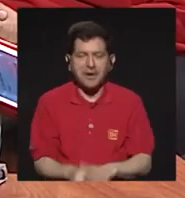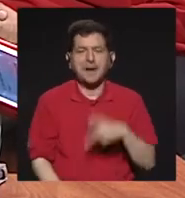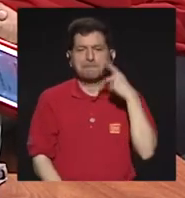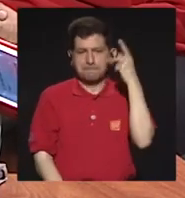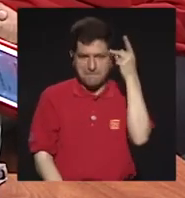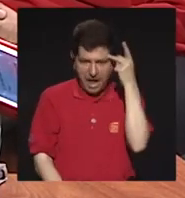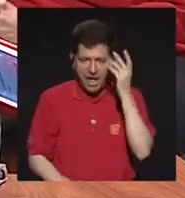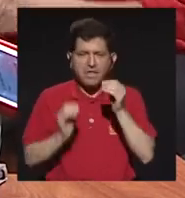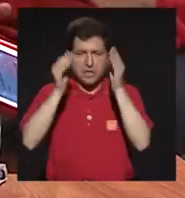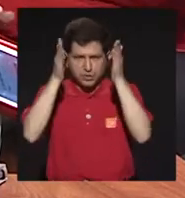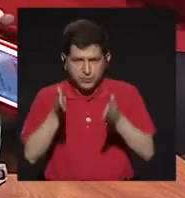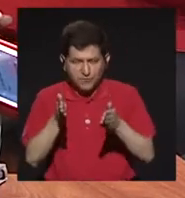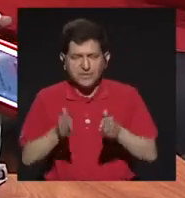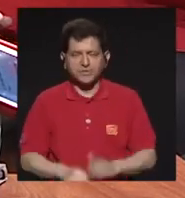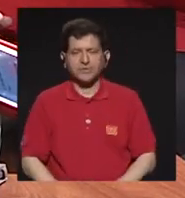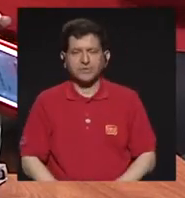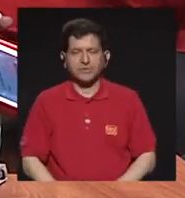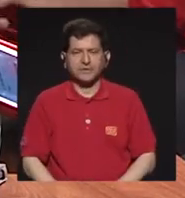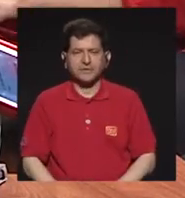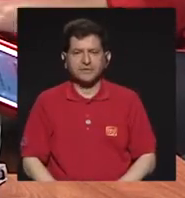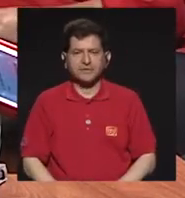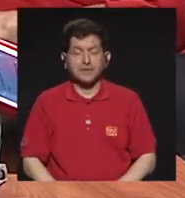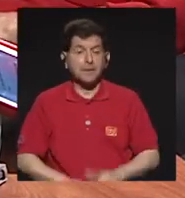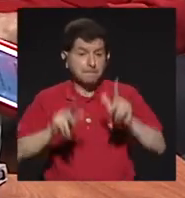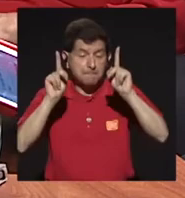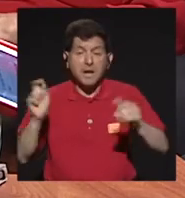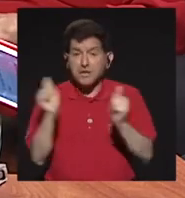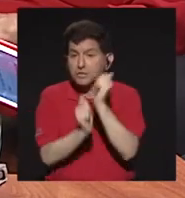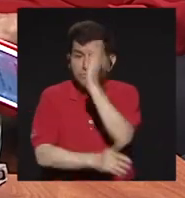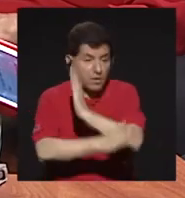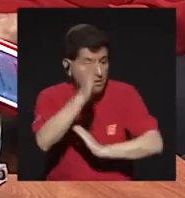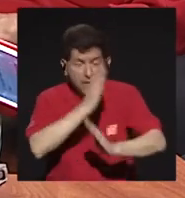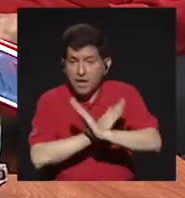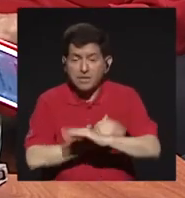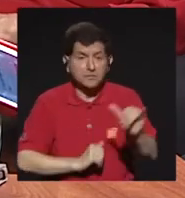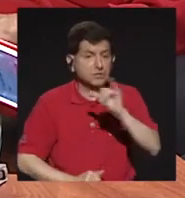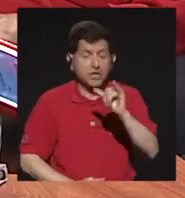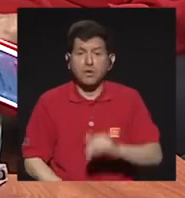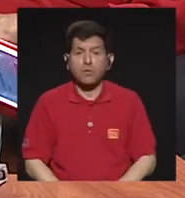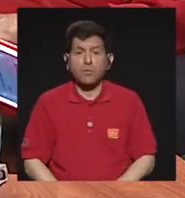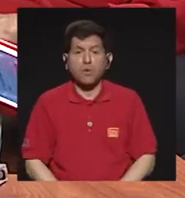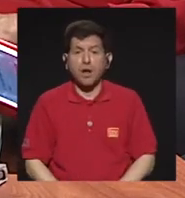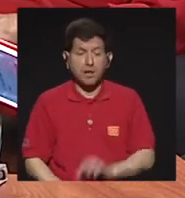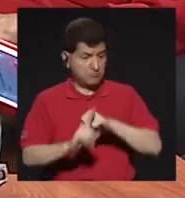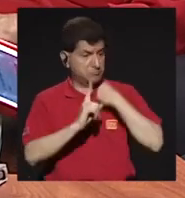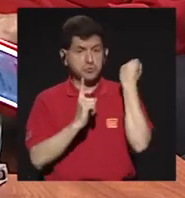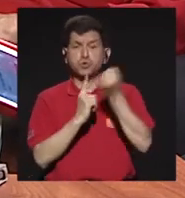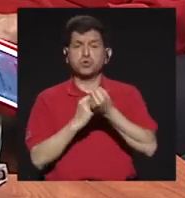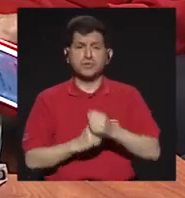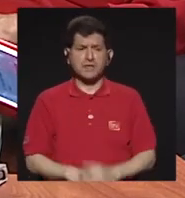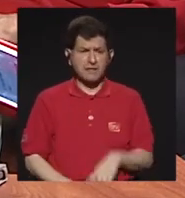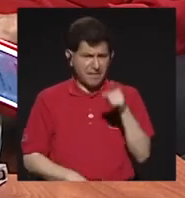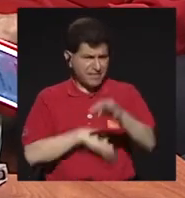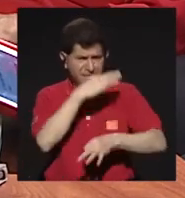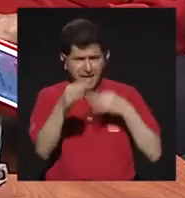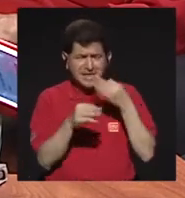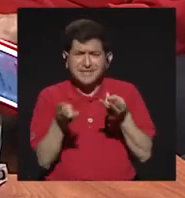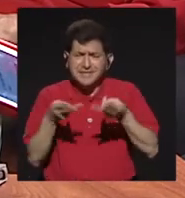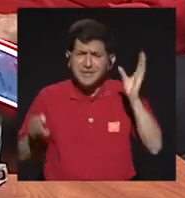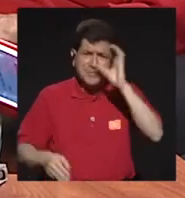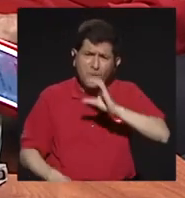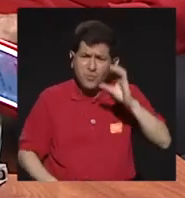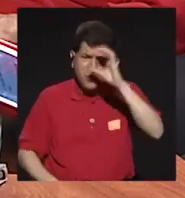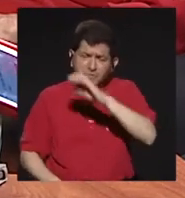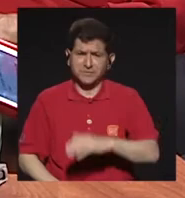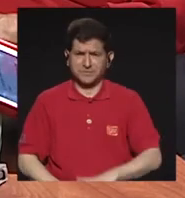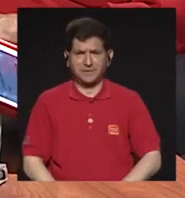padres, profesores, educadores, personas con discapacidad, incluso la sociedad misma, a buscar este tipo de material,